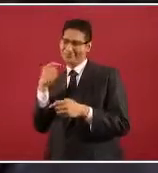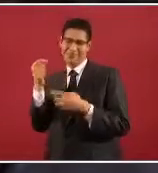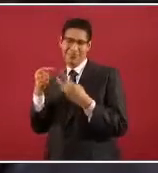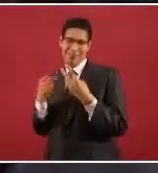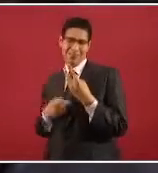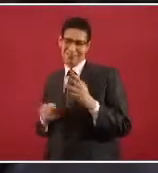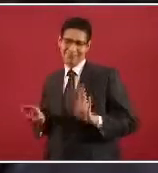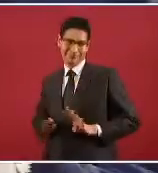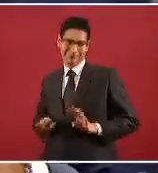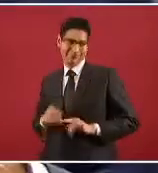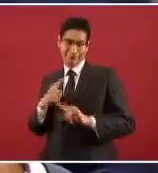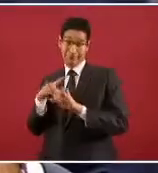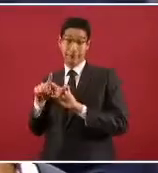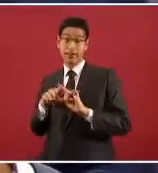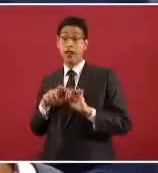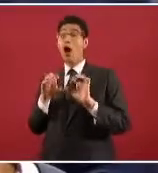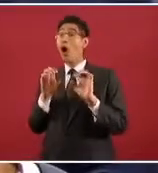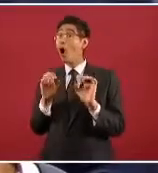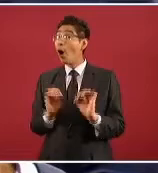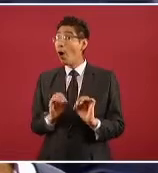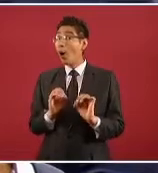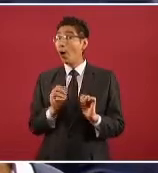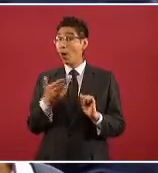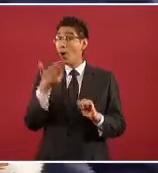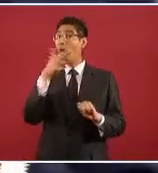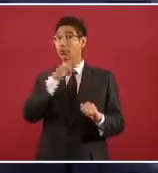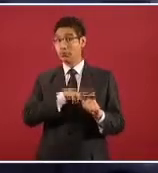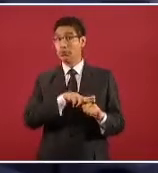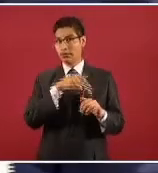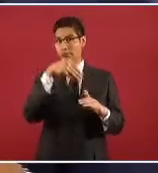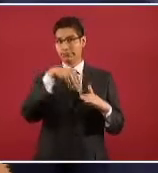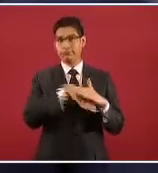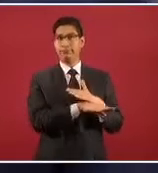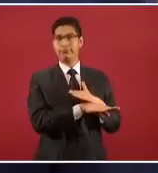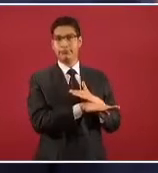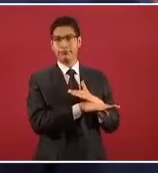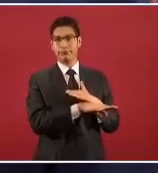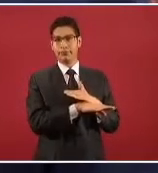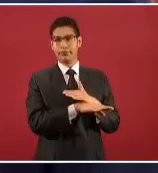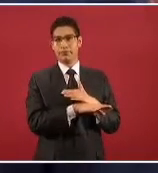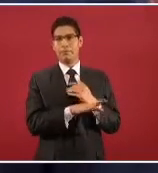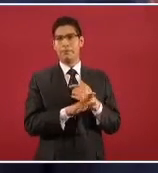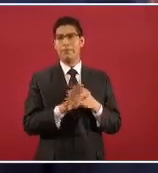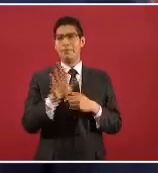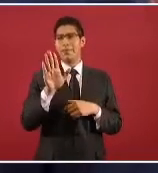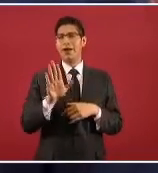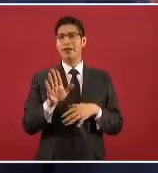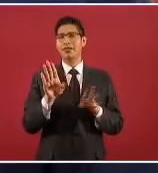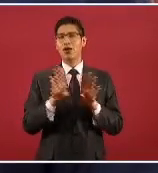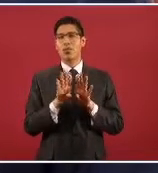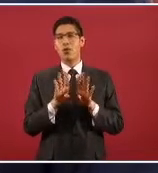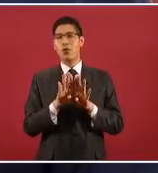adecuadas o ingresar. O sea, hay una especie de filtro.